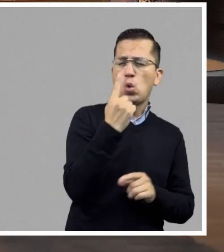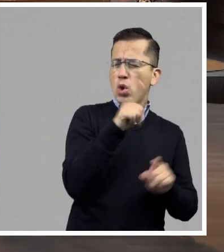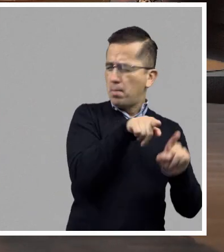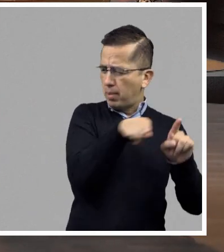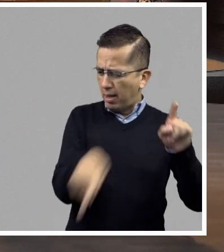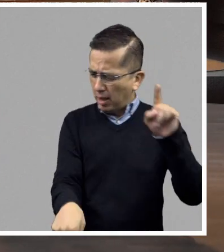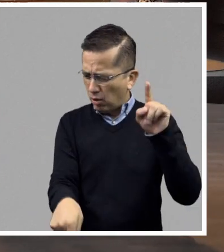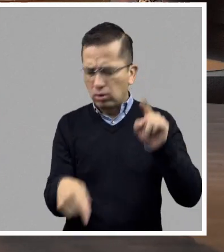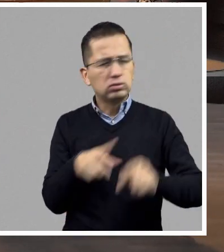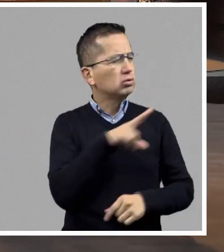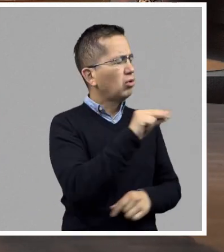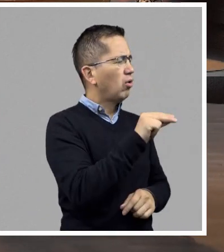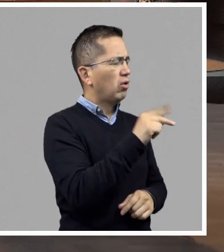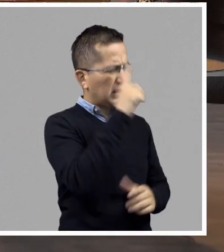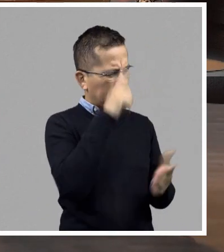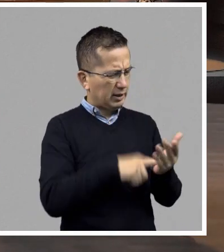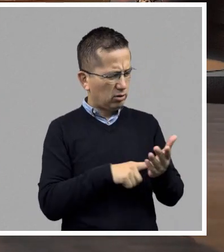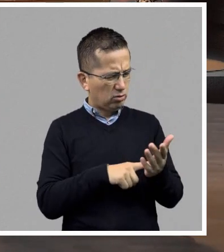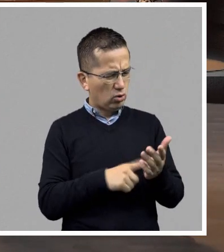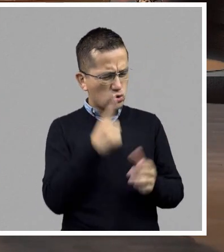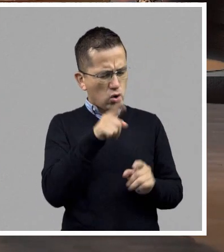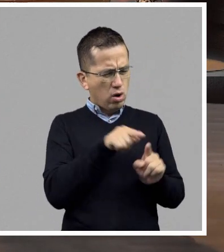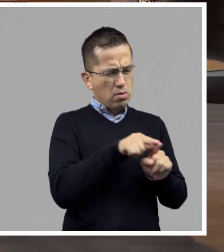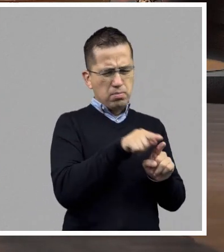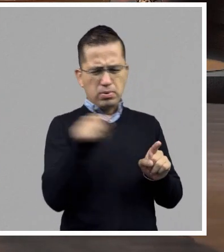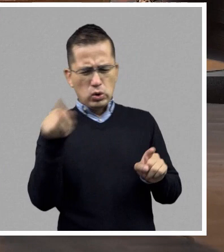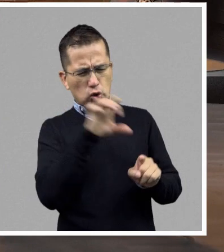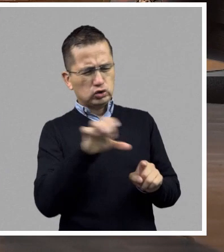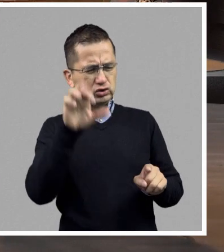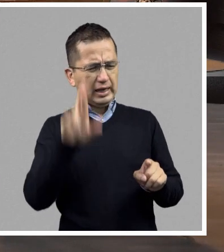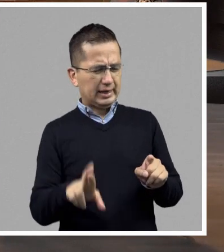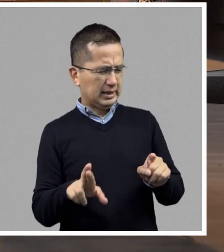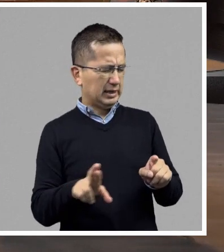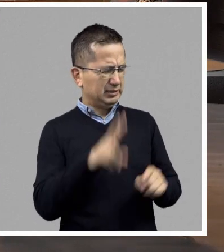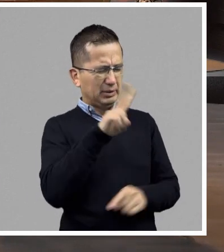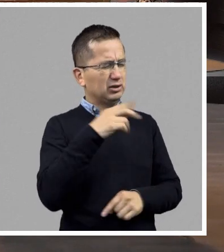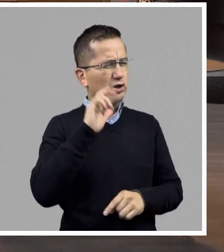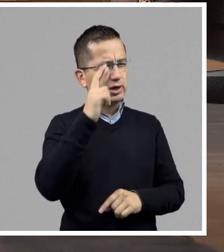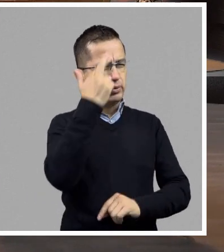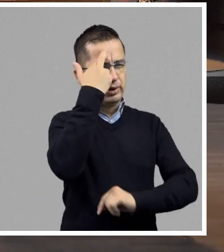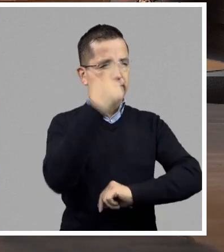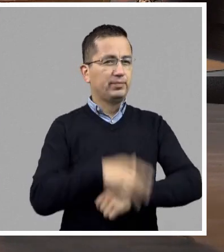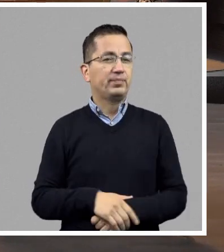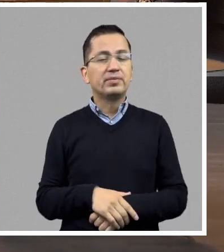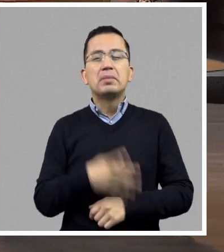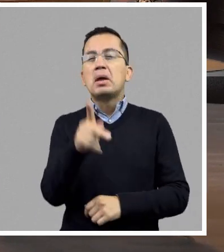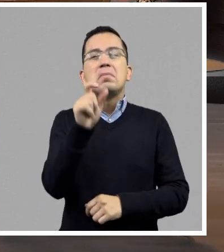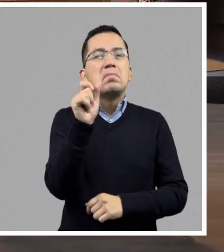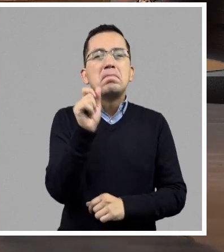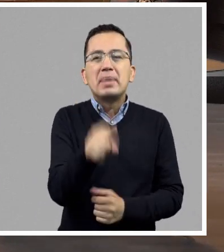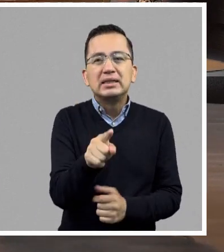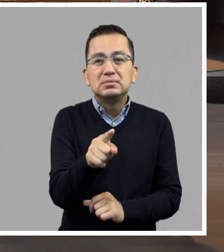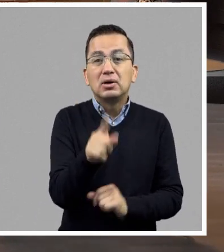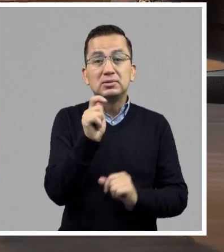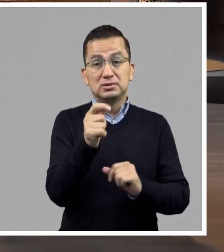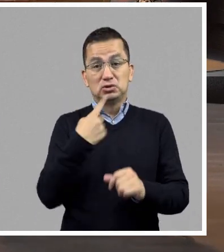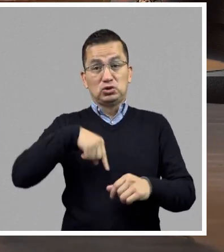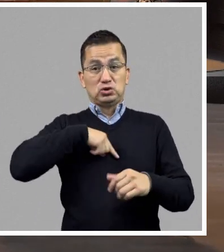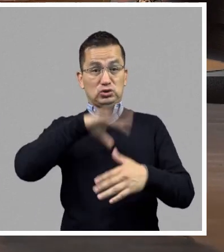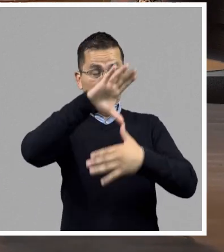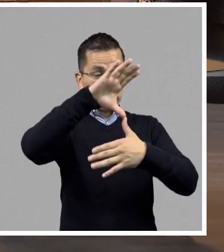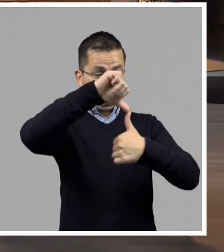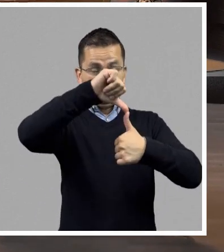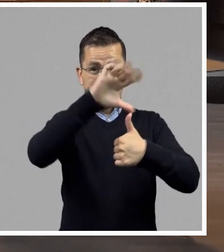volteaste una persona no me acuerdo Creo que hay unos que van hacia San José Costa Rica pero ahora mismo no me acuerdo y son los mismos humanitos que estamos